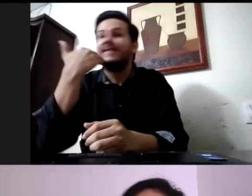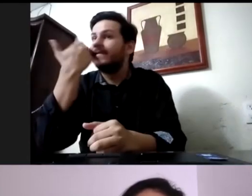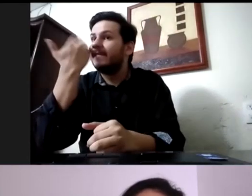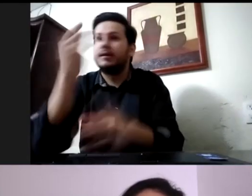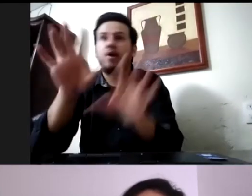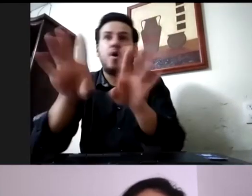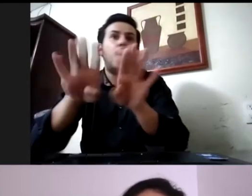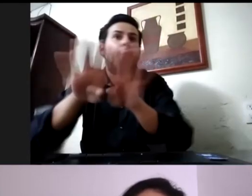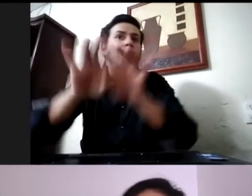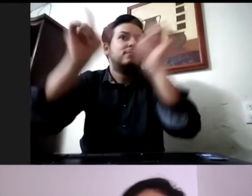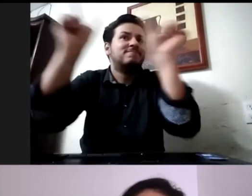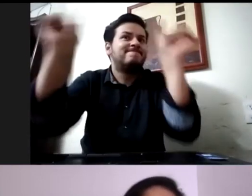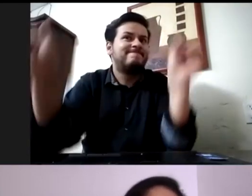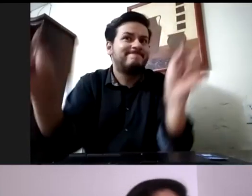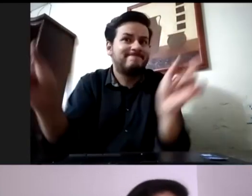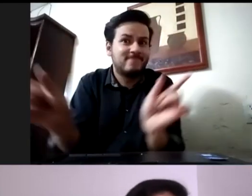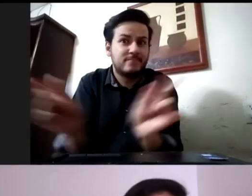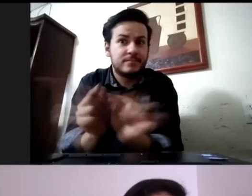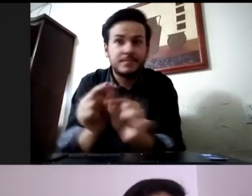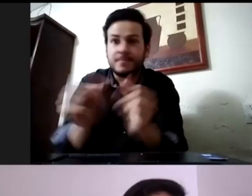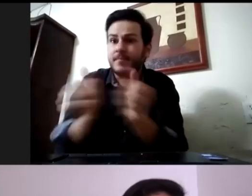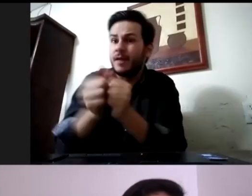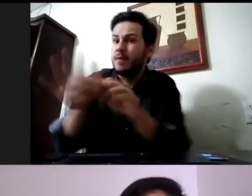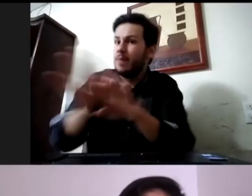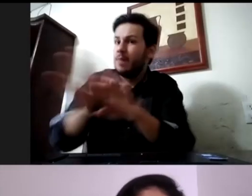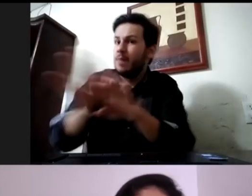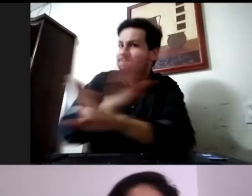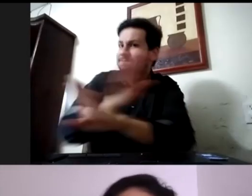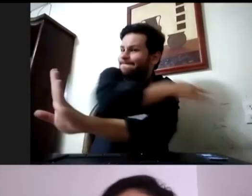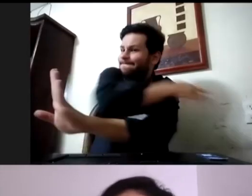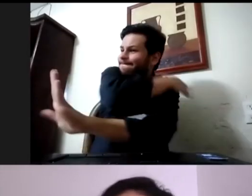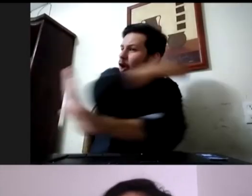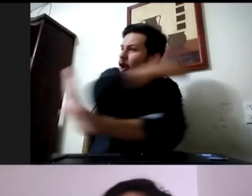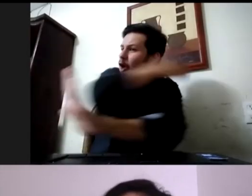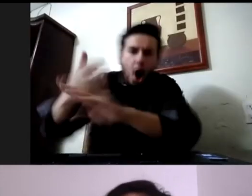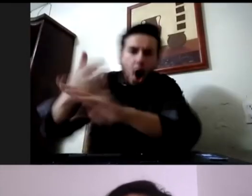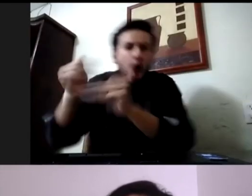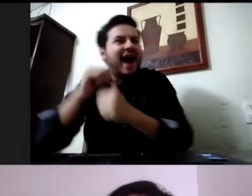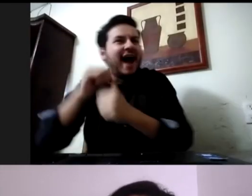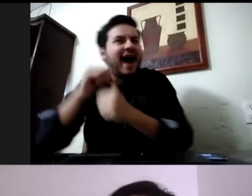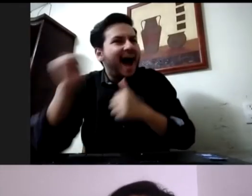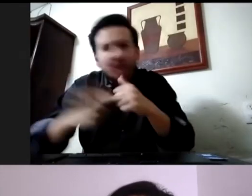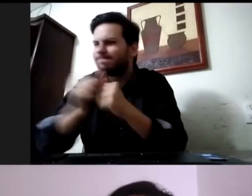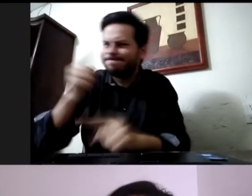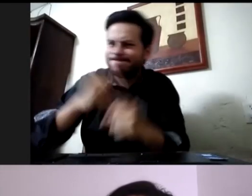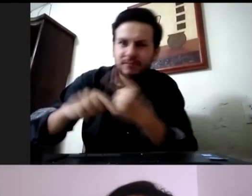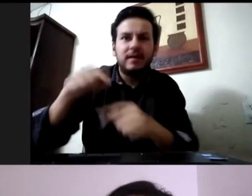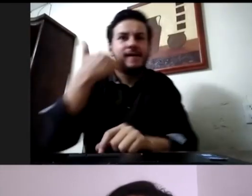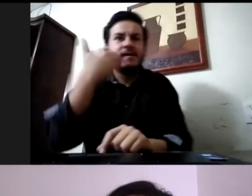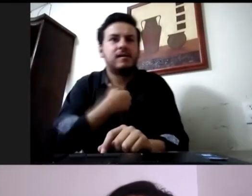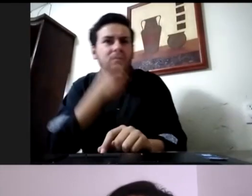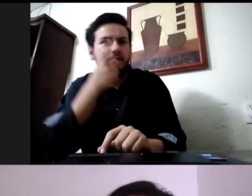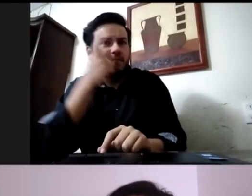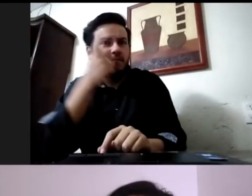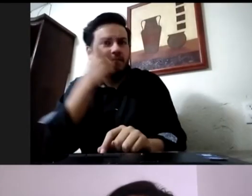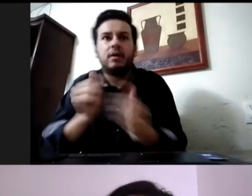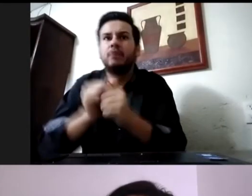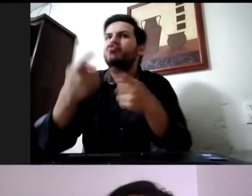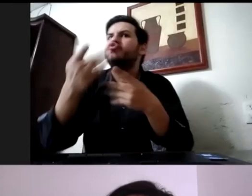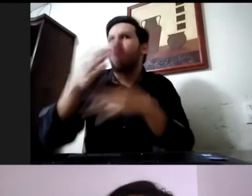frase absolutamente contraria a aquella con la que inicié, tendría que decir: la pandemia